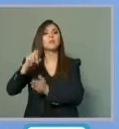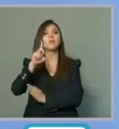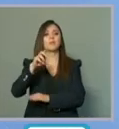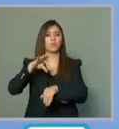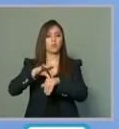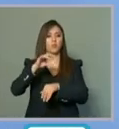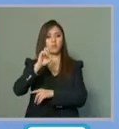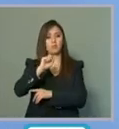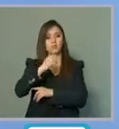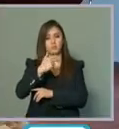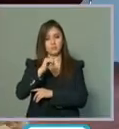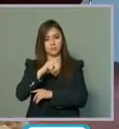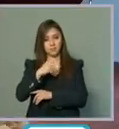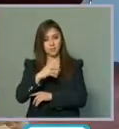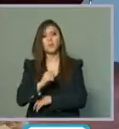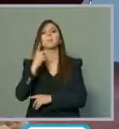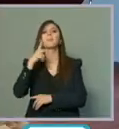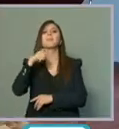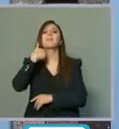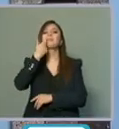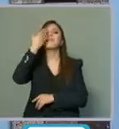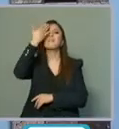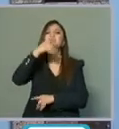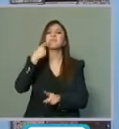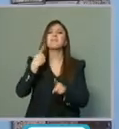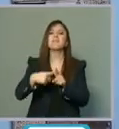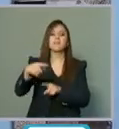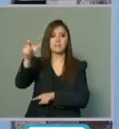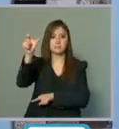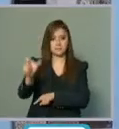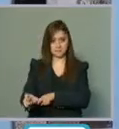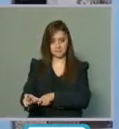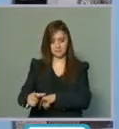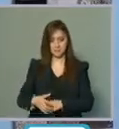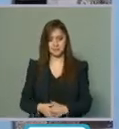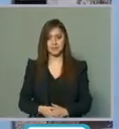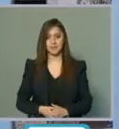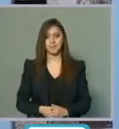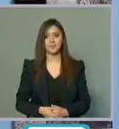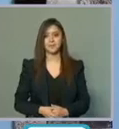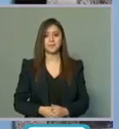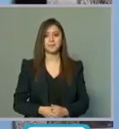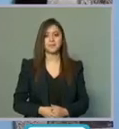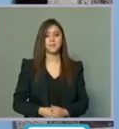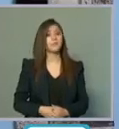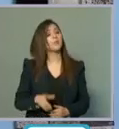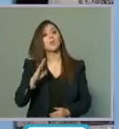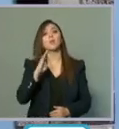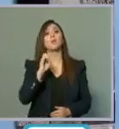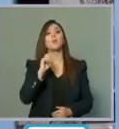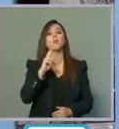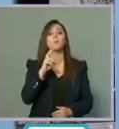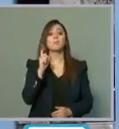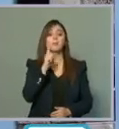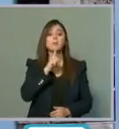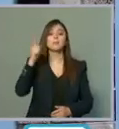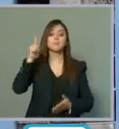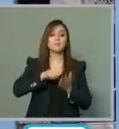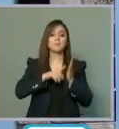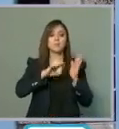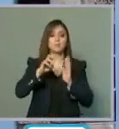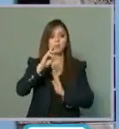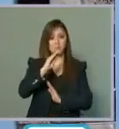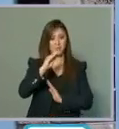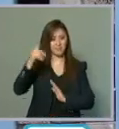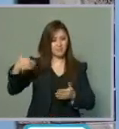poquito quién es él para empezar a entenderlo. Perfecto. Bueno, Boris Pasternak es un ruso, nace en 1890 en una